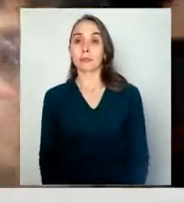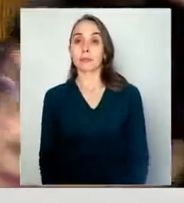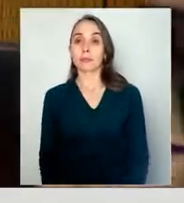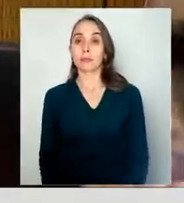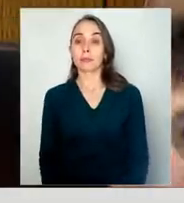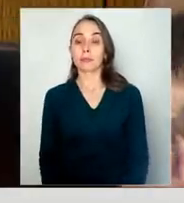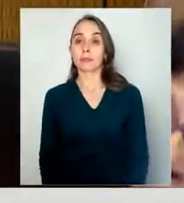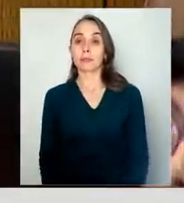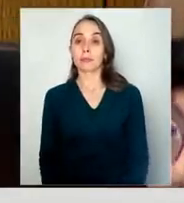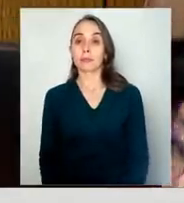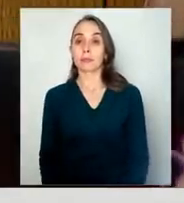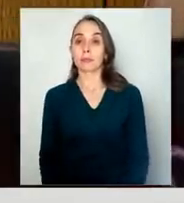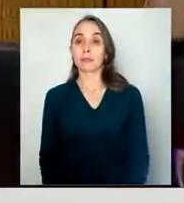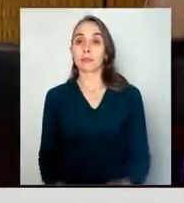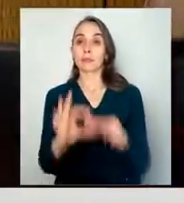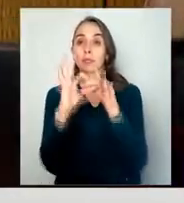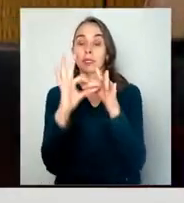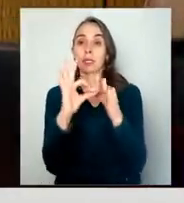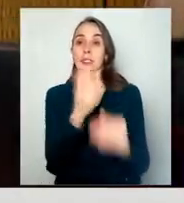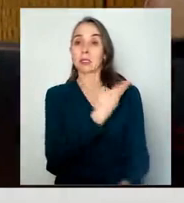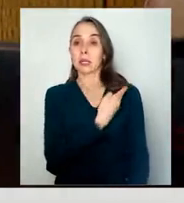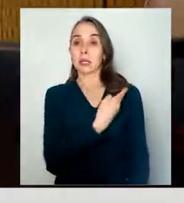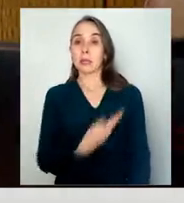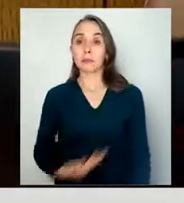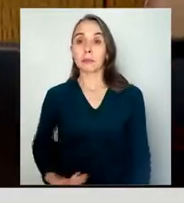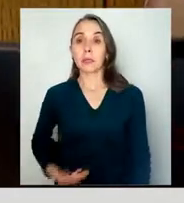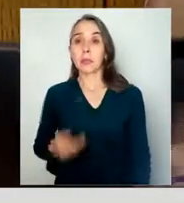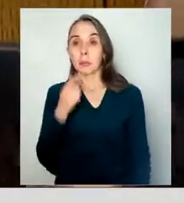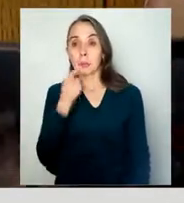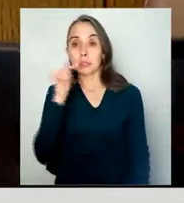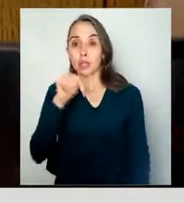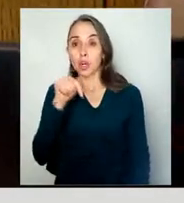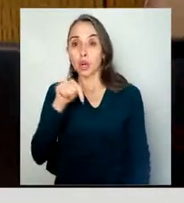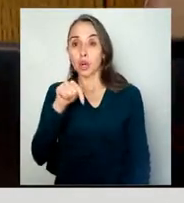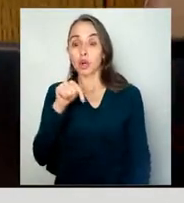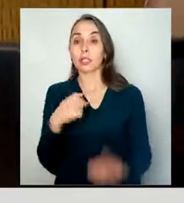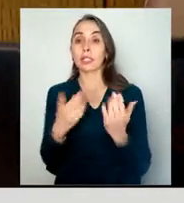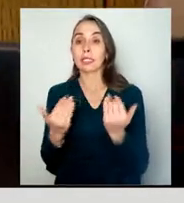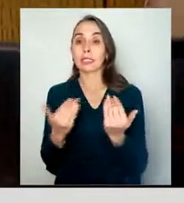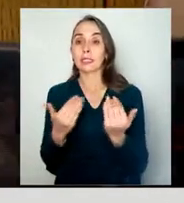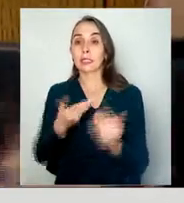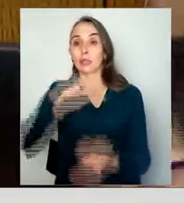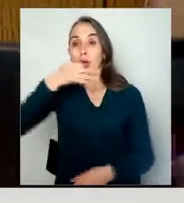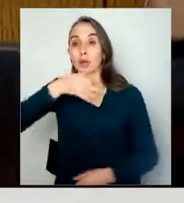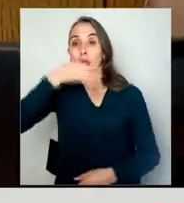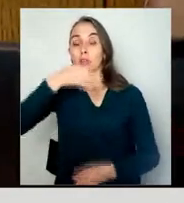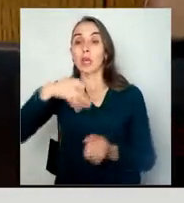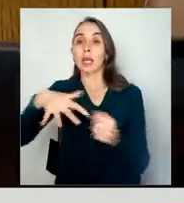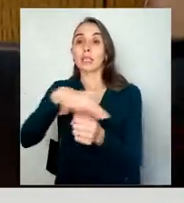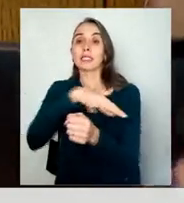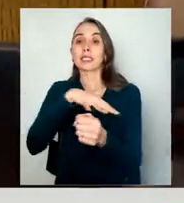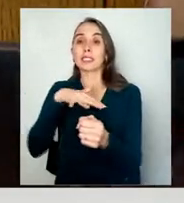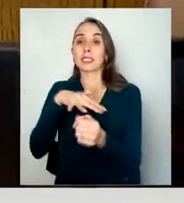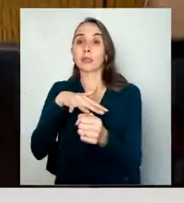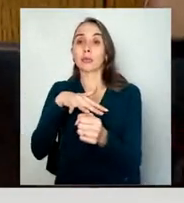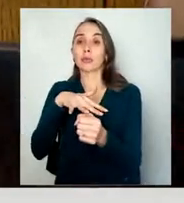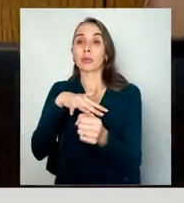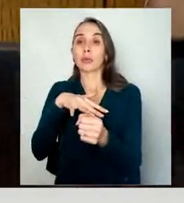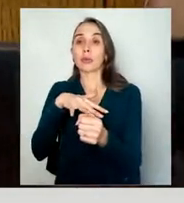Gracias presidente hoy día necesito exponer una situación de extrema